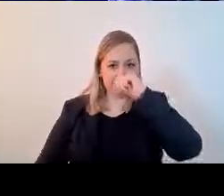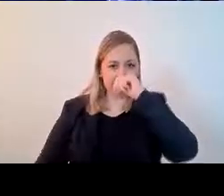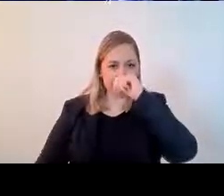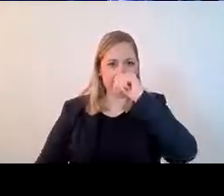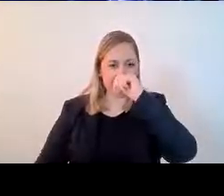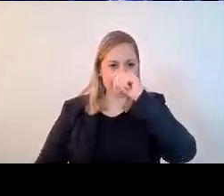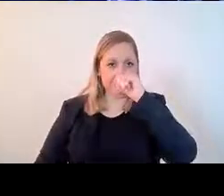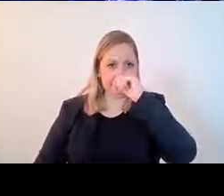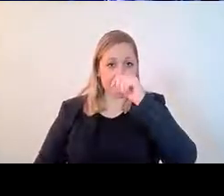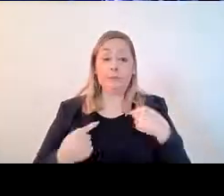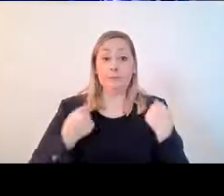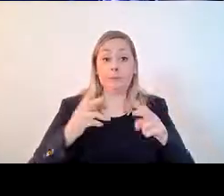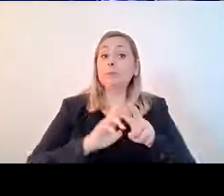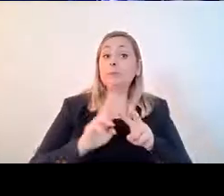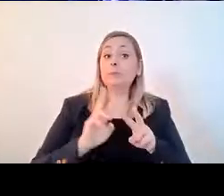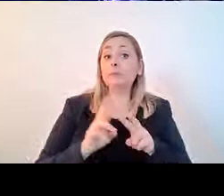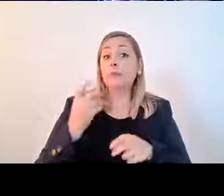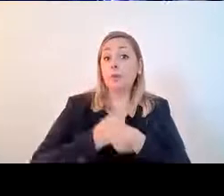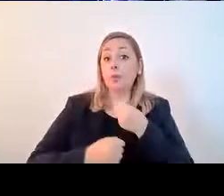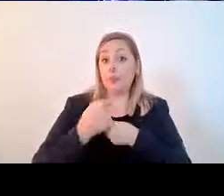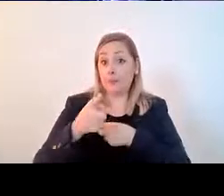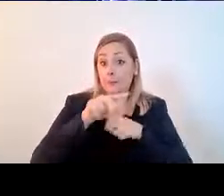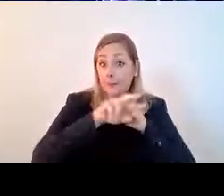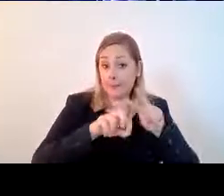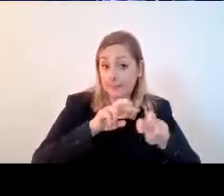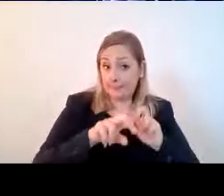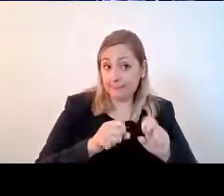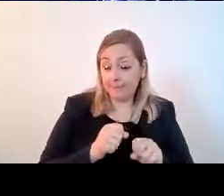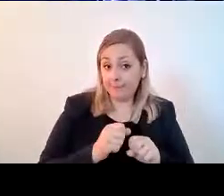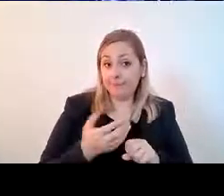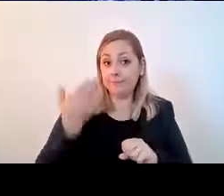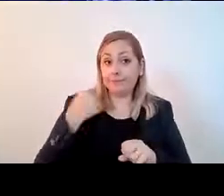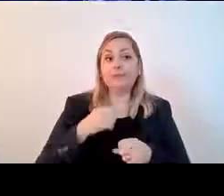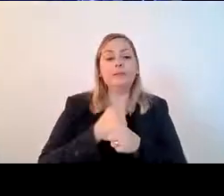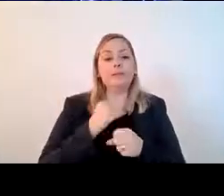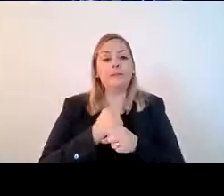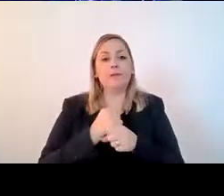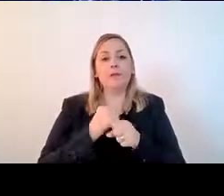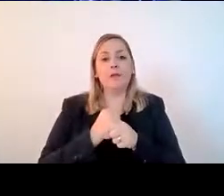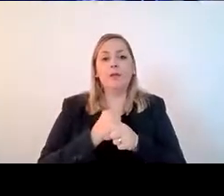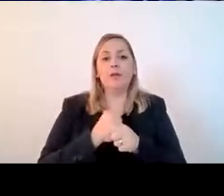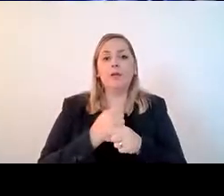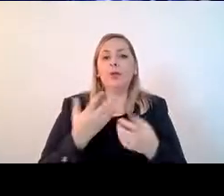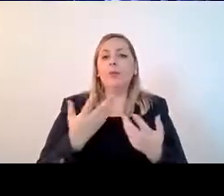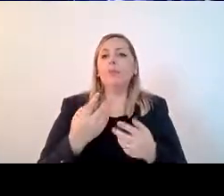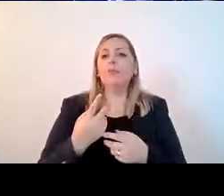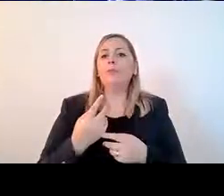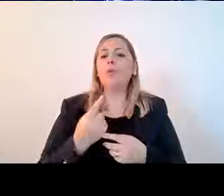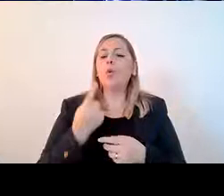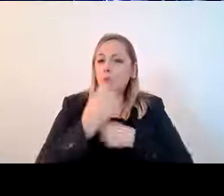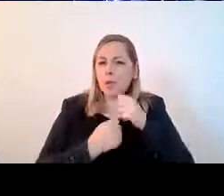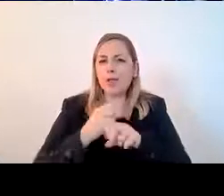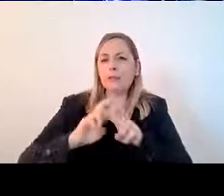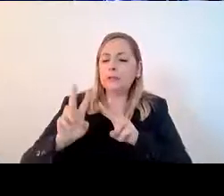Nosotros hicimos un año, esta es una investigación en que se trabajó durante un año haciendo entrevistas